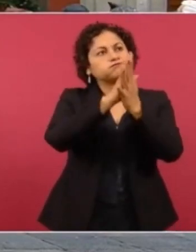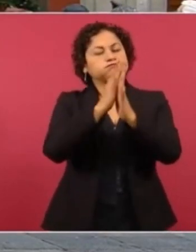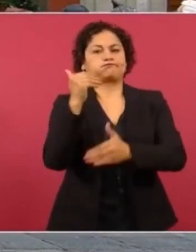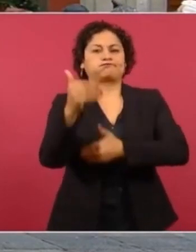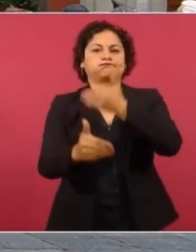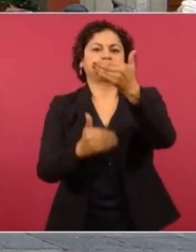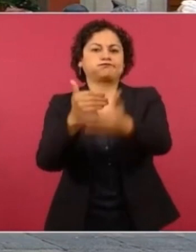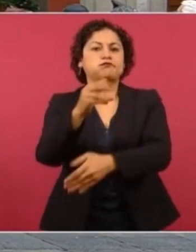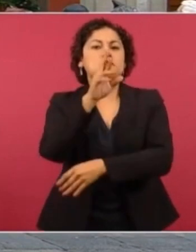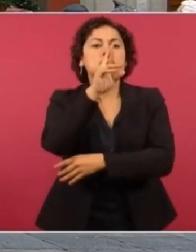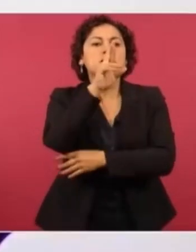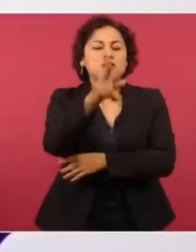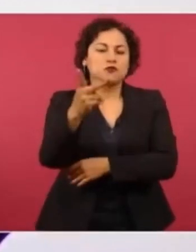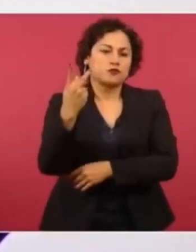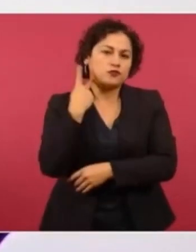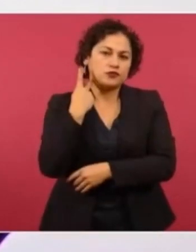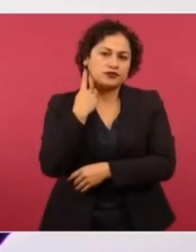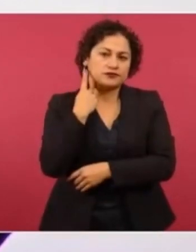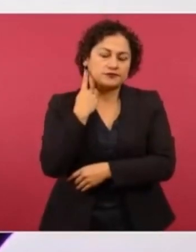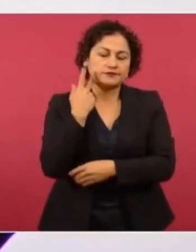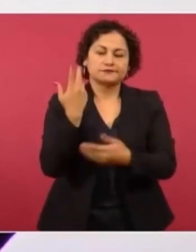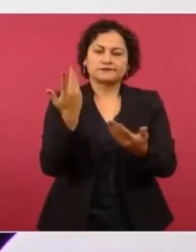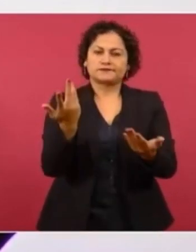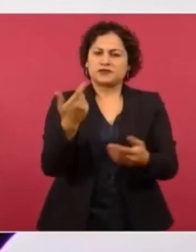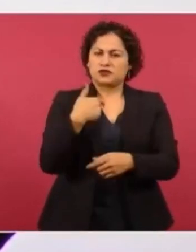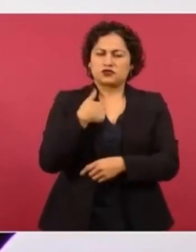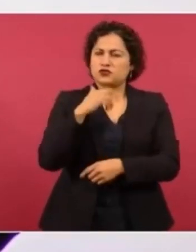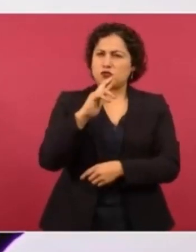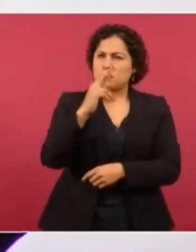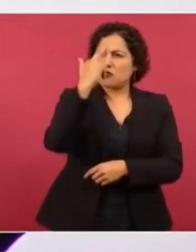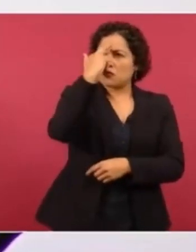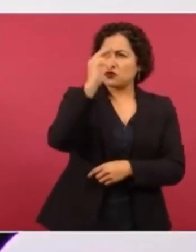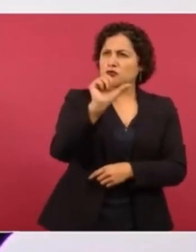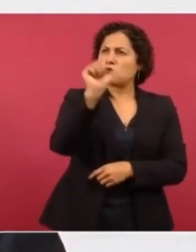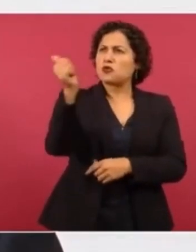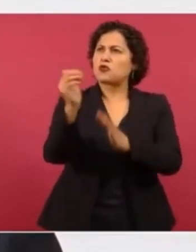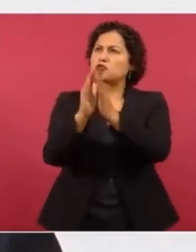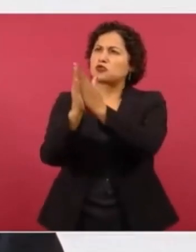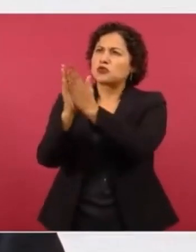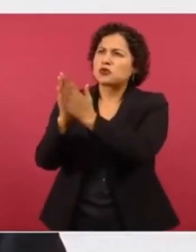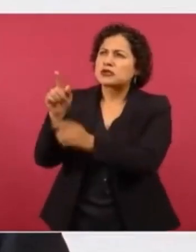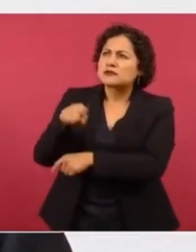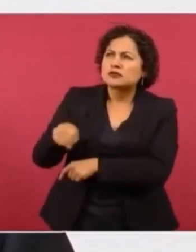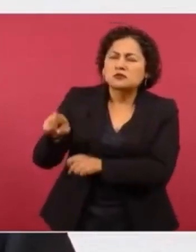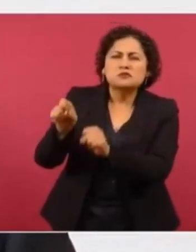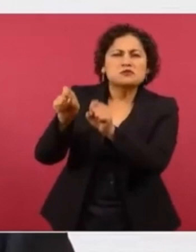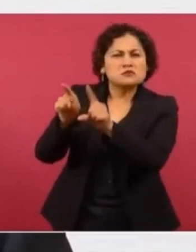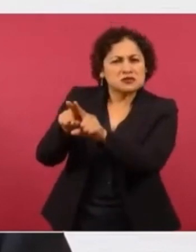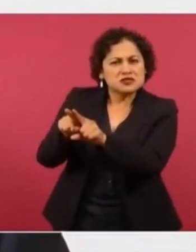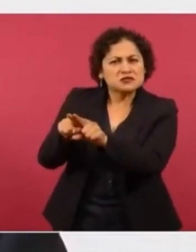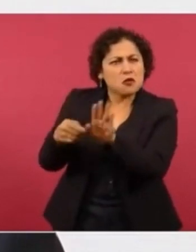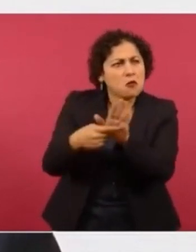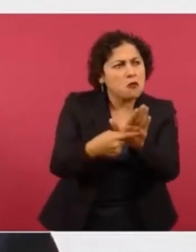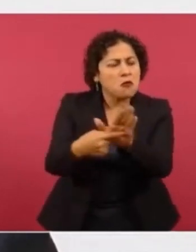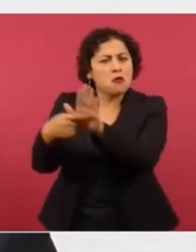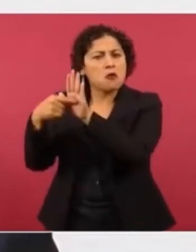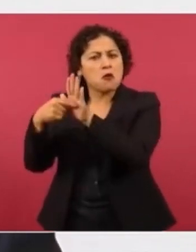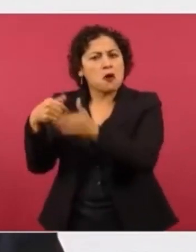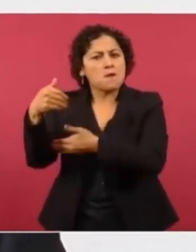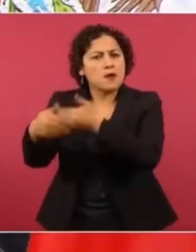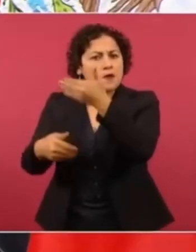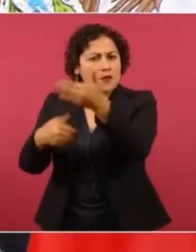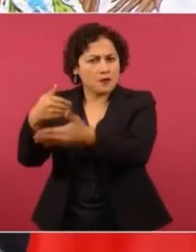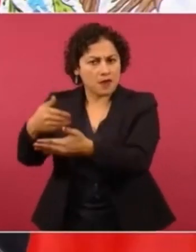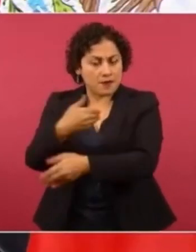en la historia moderna de México un libro que haya tenido la repercusión de la asociación presidencial de